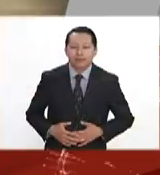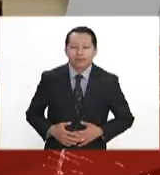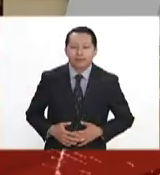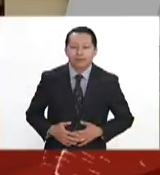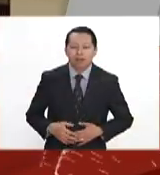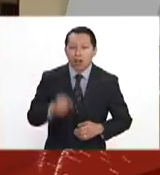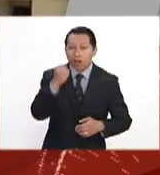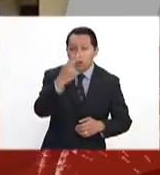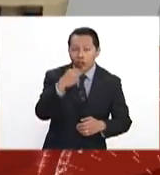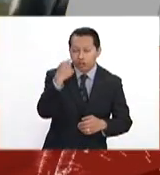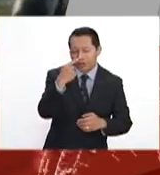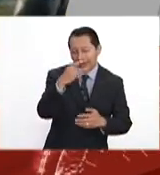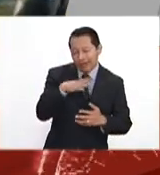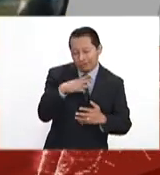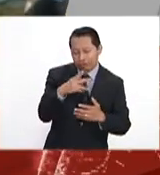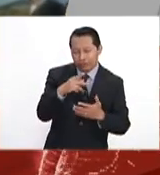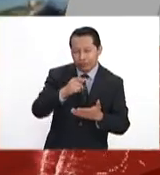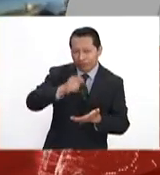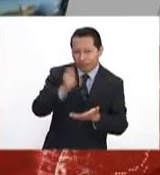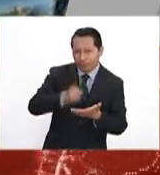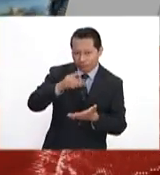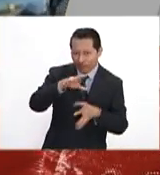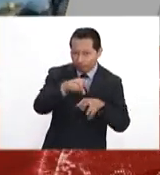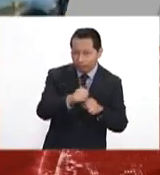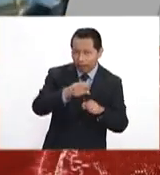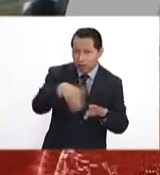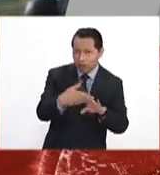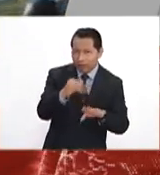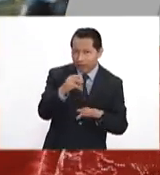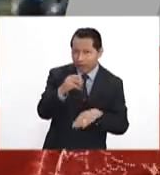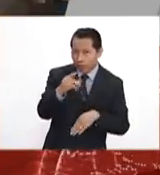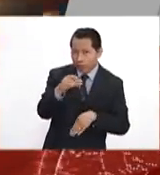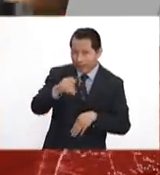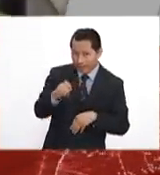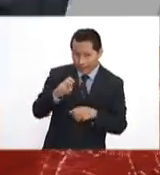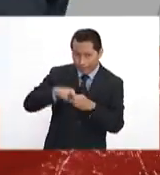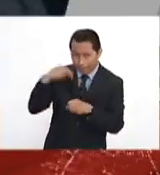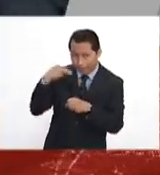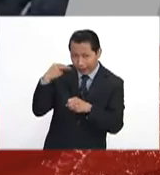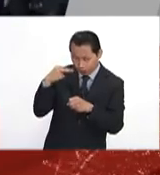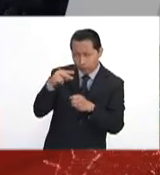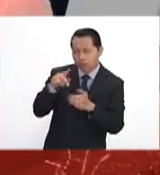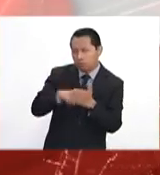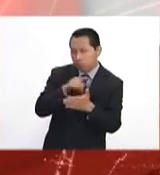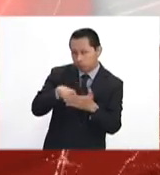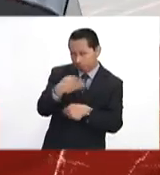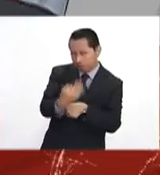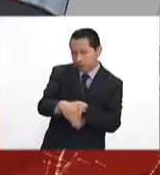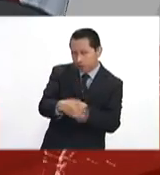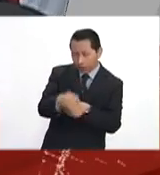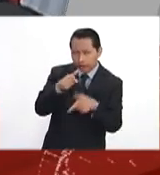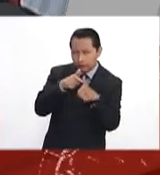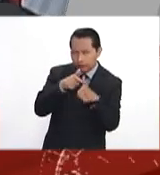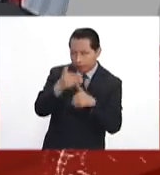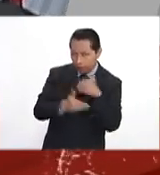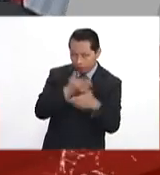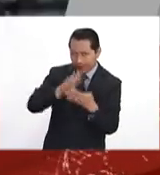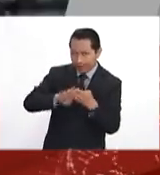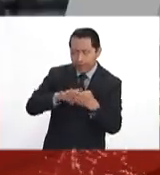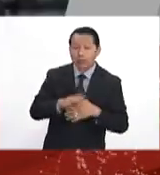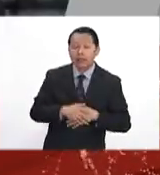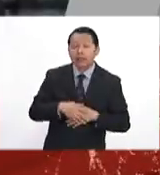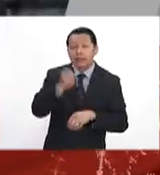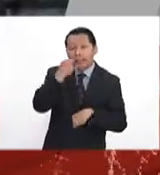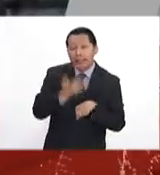Suspenden 2 órdenes de aprehensión contra Javier Duarte en el estado de Veracruz. Seguirá su proceso federal en la cárcel. El secretario de Salud,